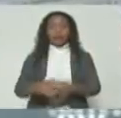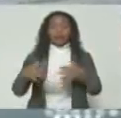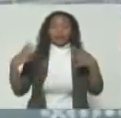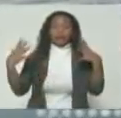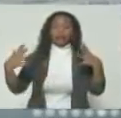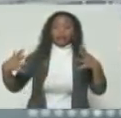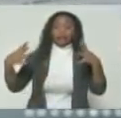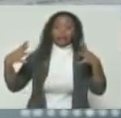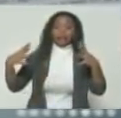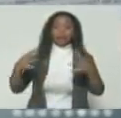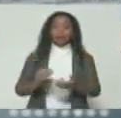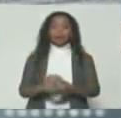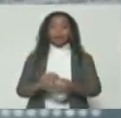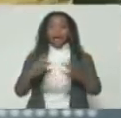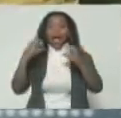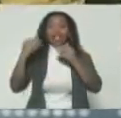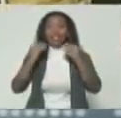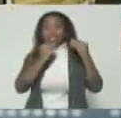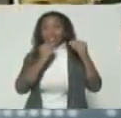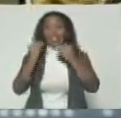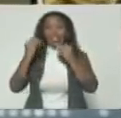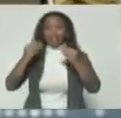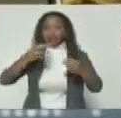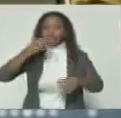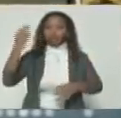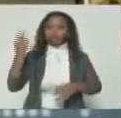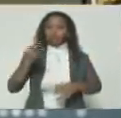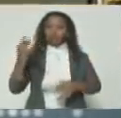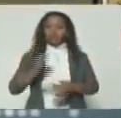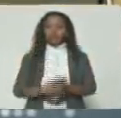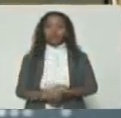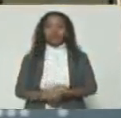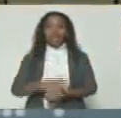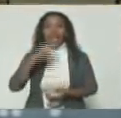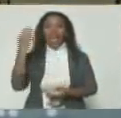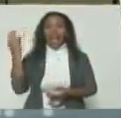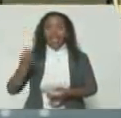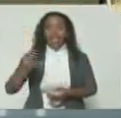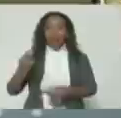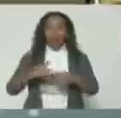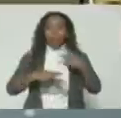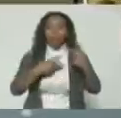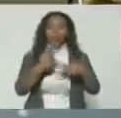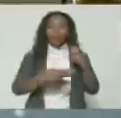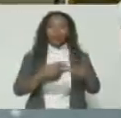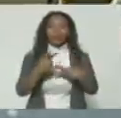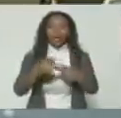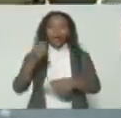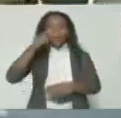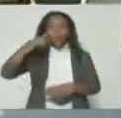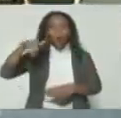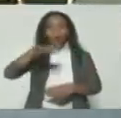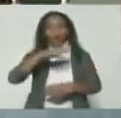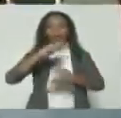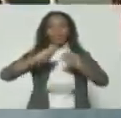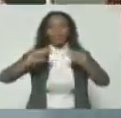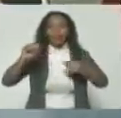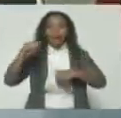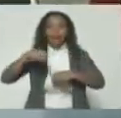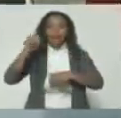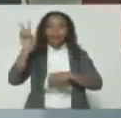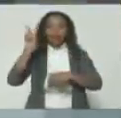pues. La patilla, la verdadera patilla, la que produce el pueblo en la tierra